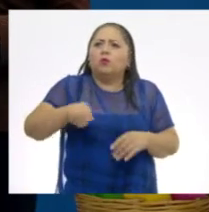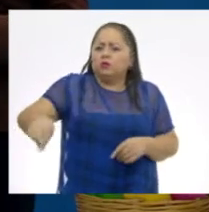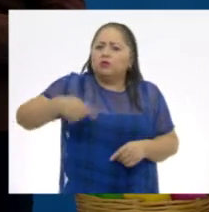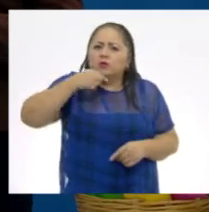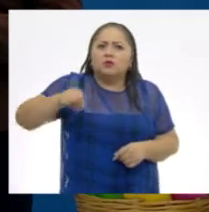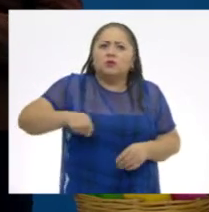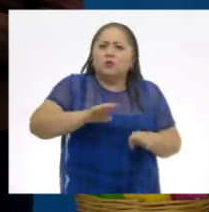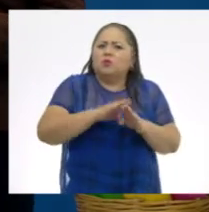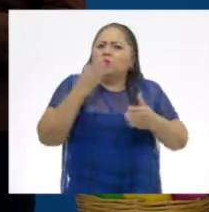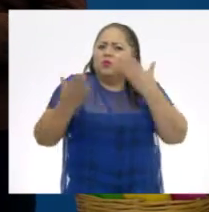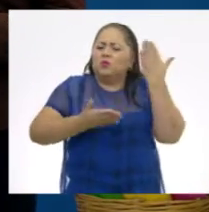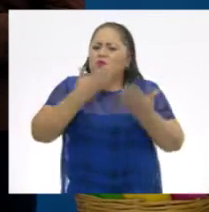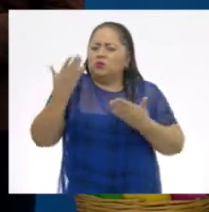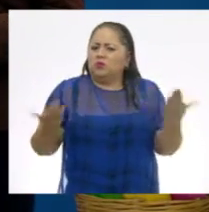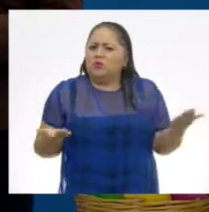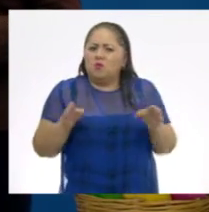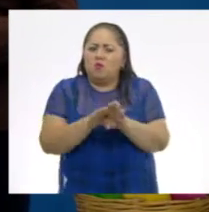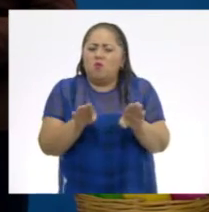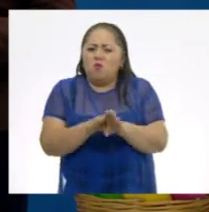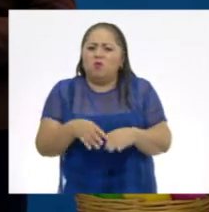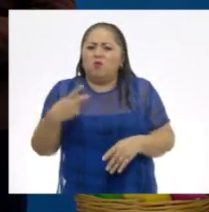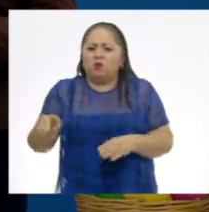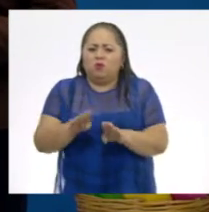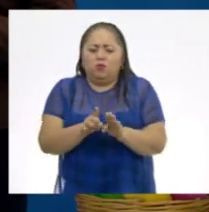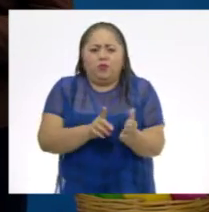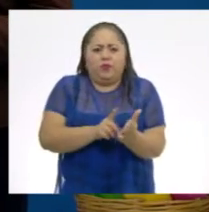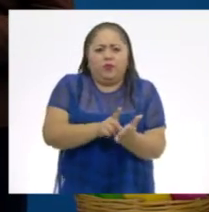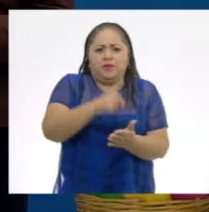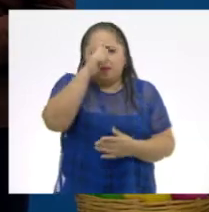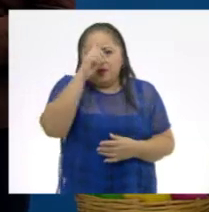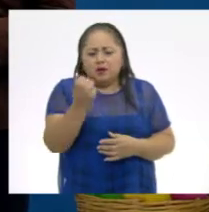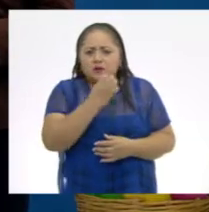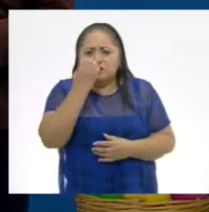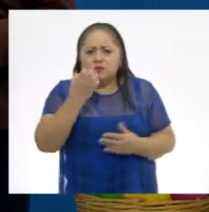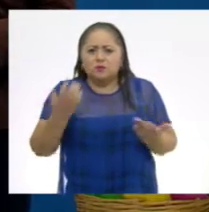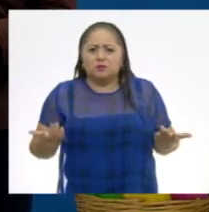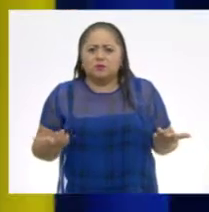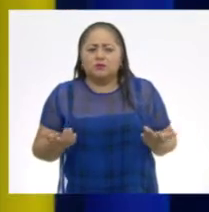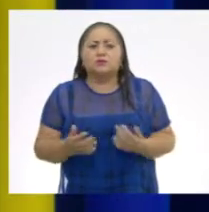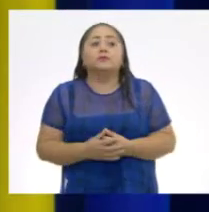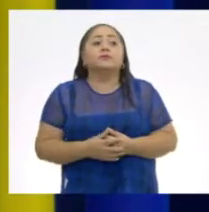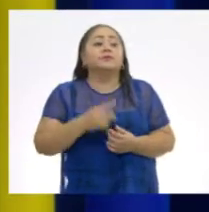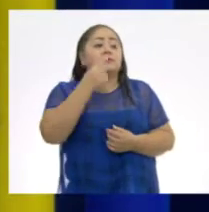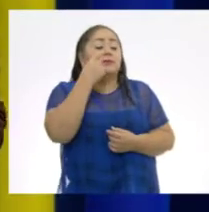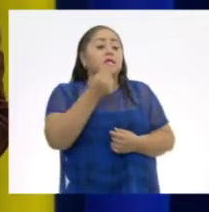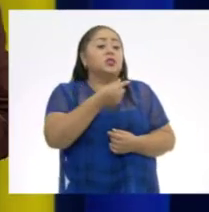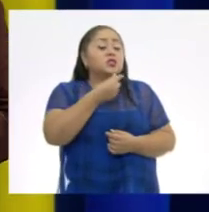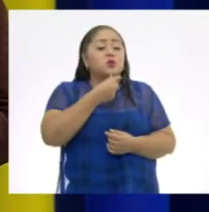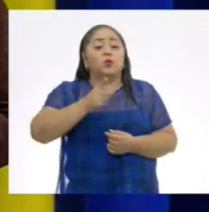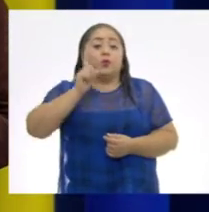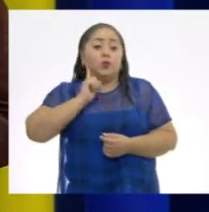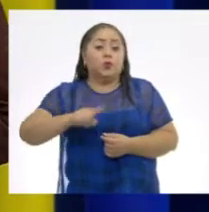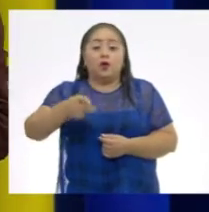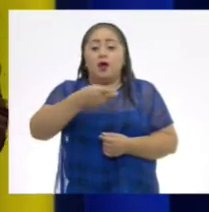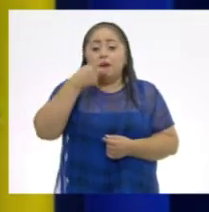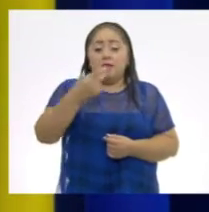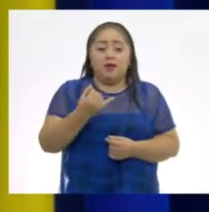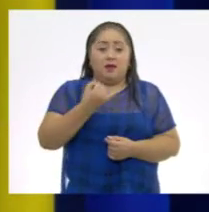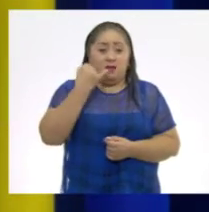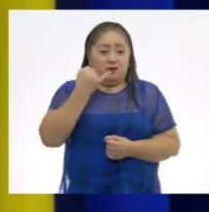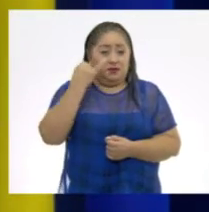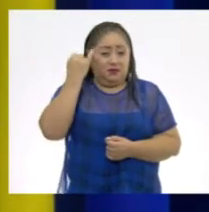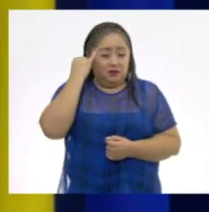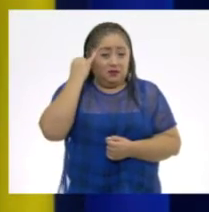para estudiar, maestra? ¿Y cómo ejercen su derecho a la educación? Las niñas y los niños que hablan lengua